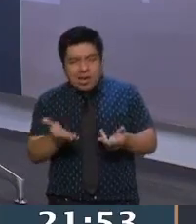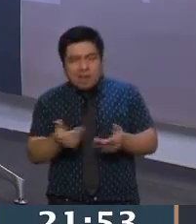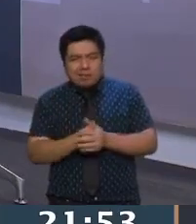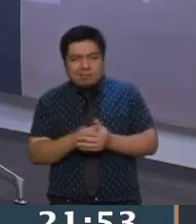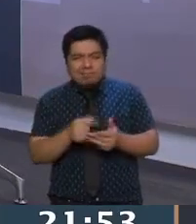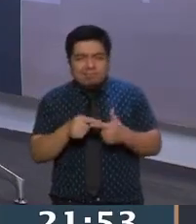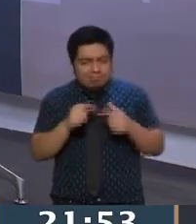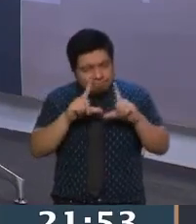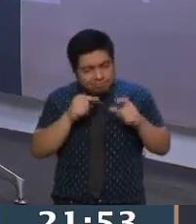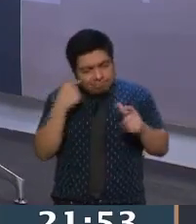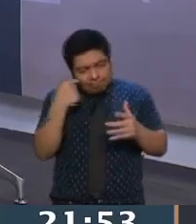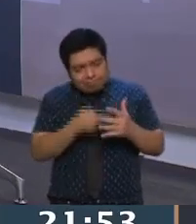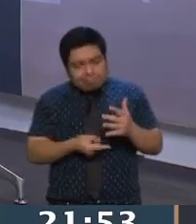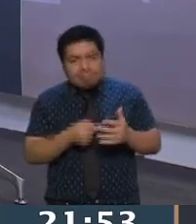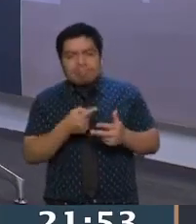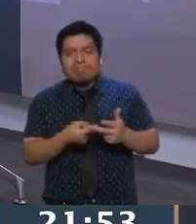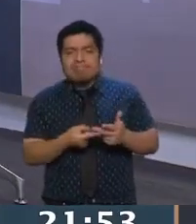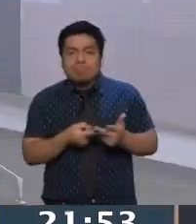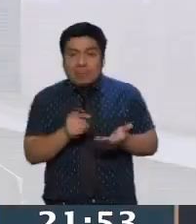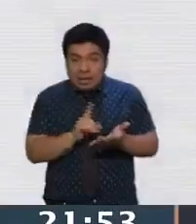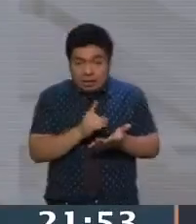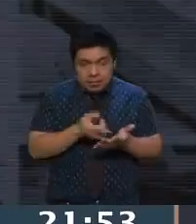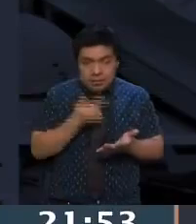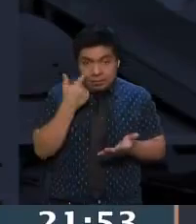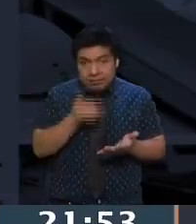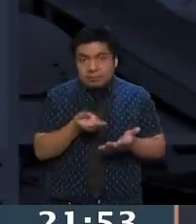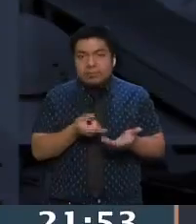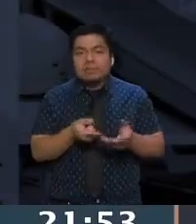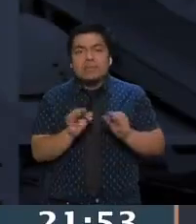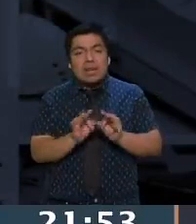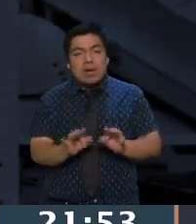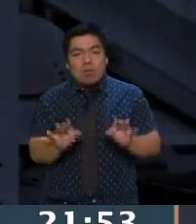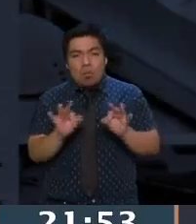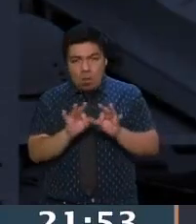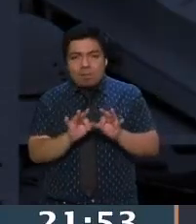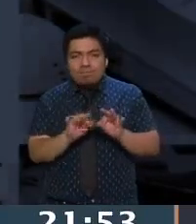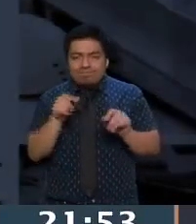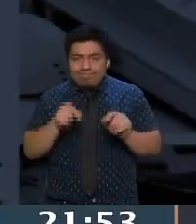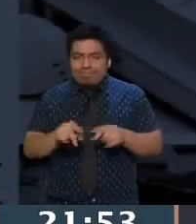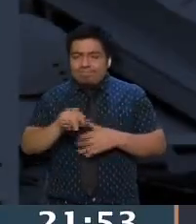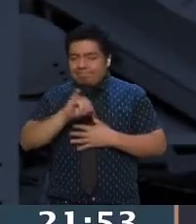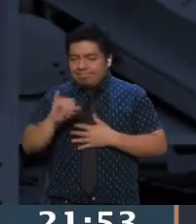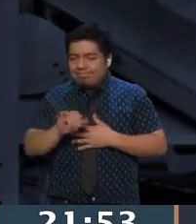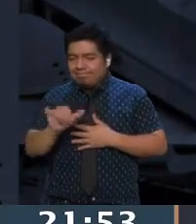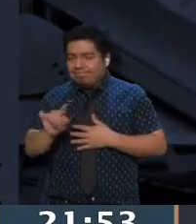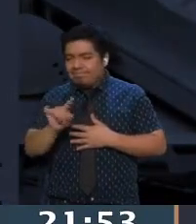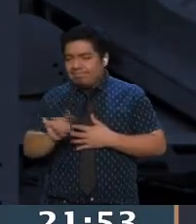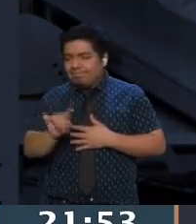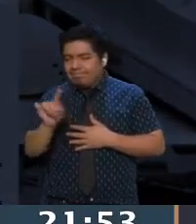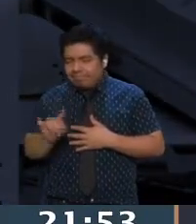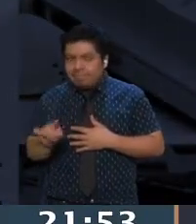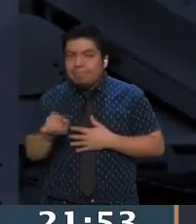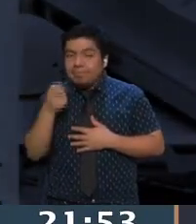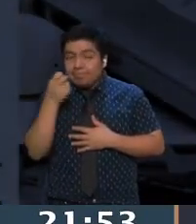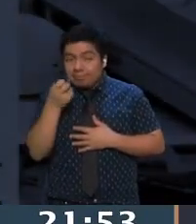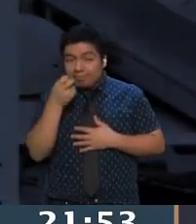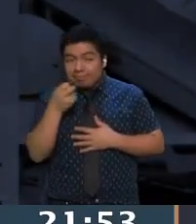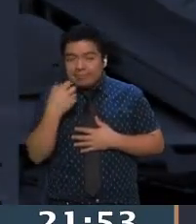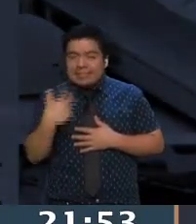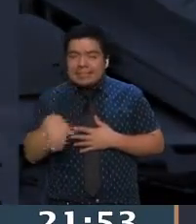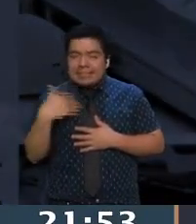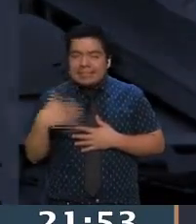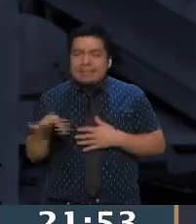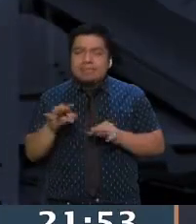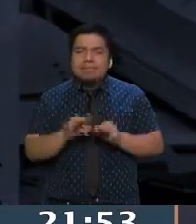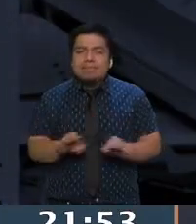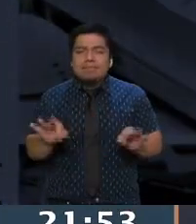gráfica, enciclopédica, importantísima del jazz en México. Ese elemento es muy importante porque nos